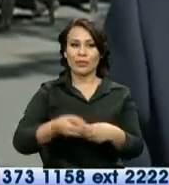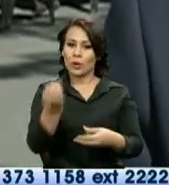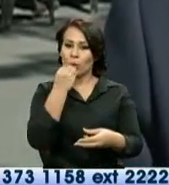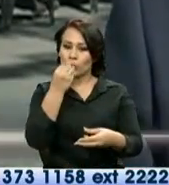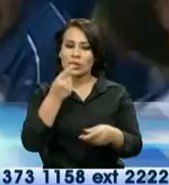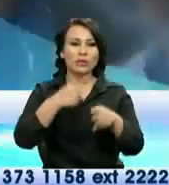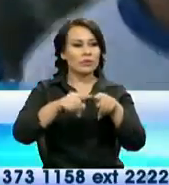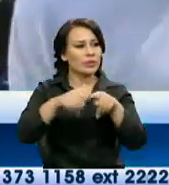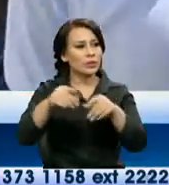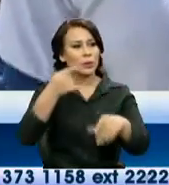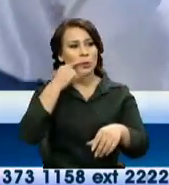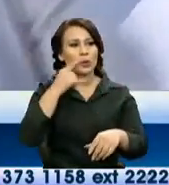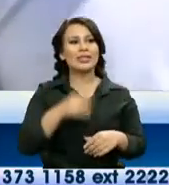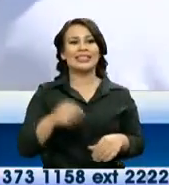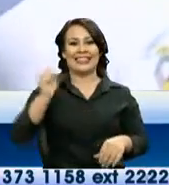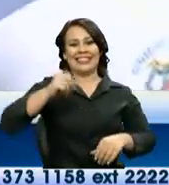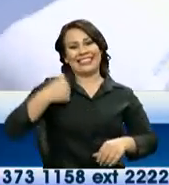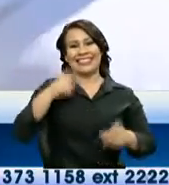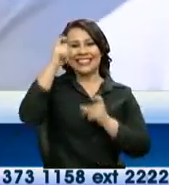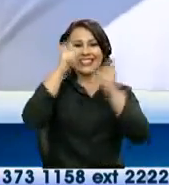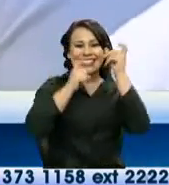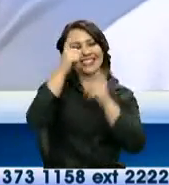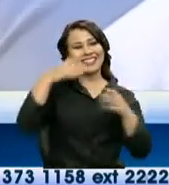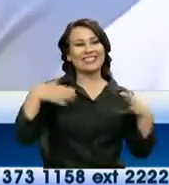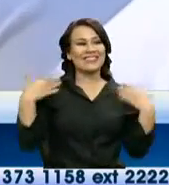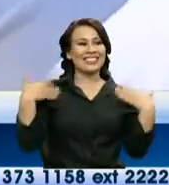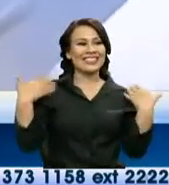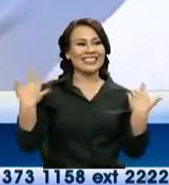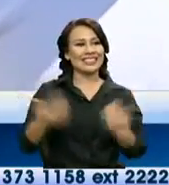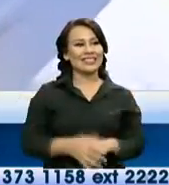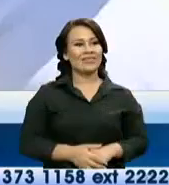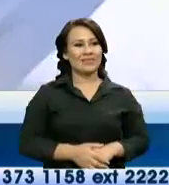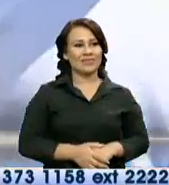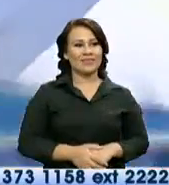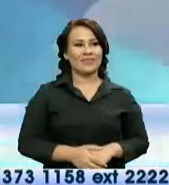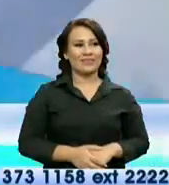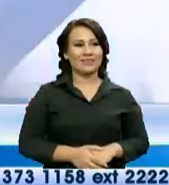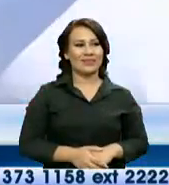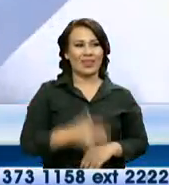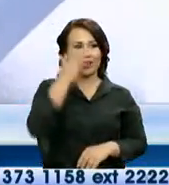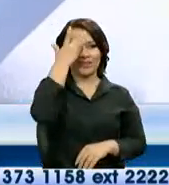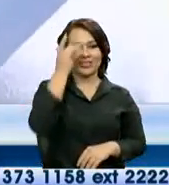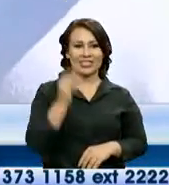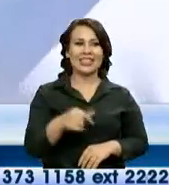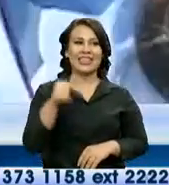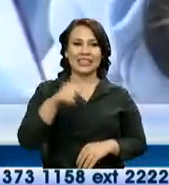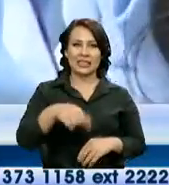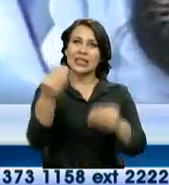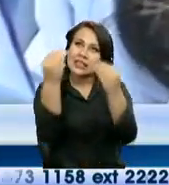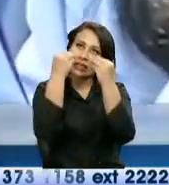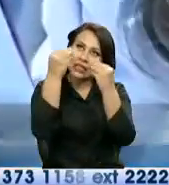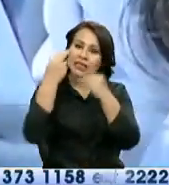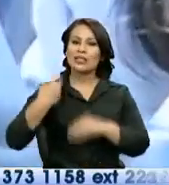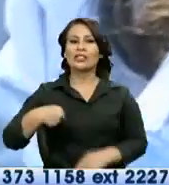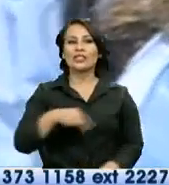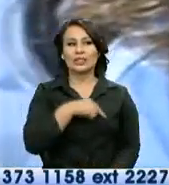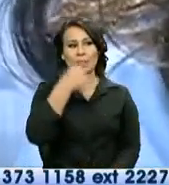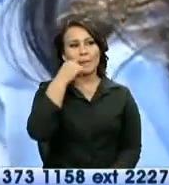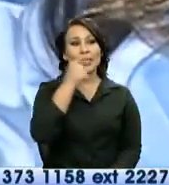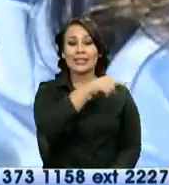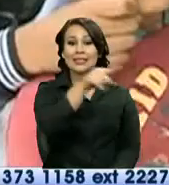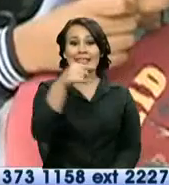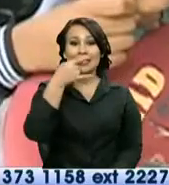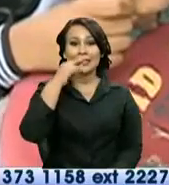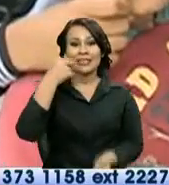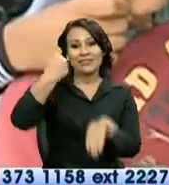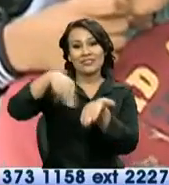todos los chicos. Muy divertido. ¿Por qué? Porque le están enseñando muchas cosas a los niños. Para los niños disfrutar de estos